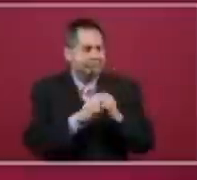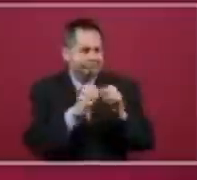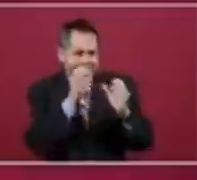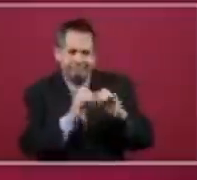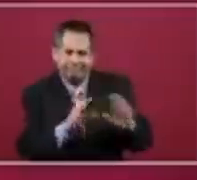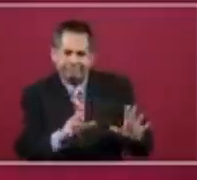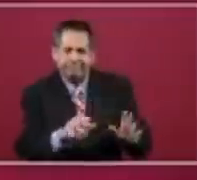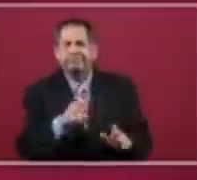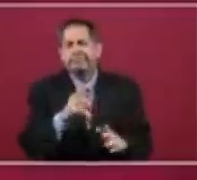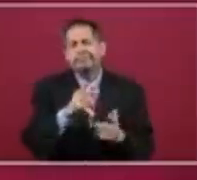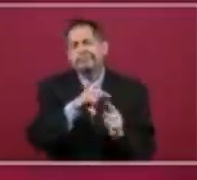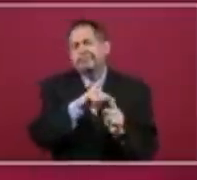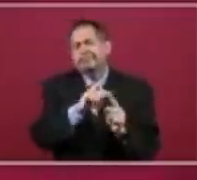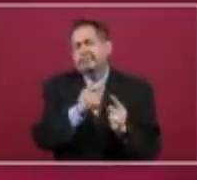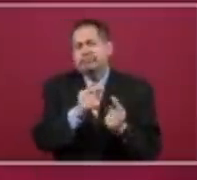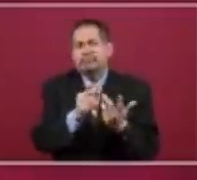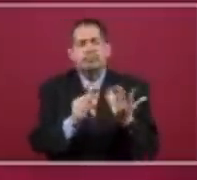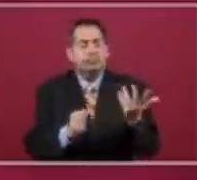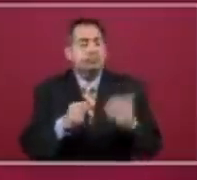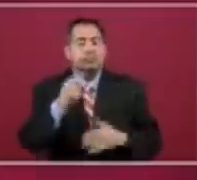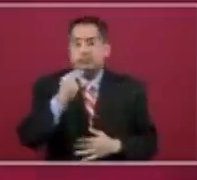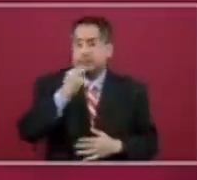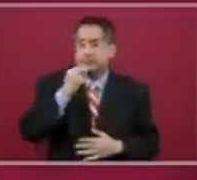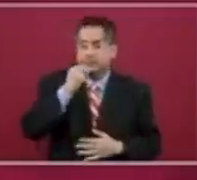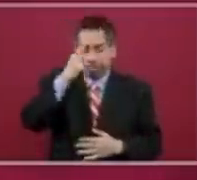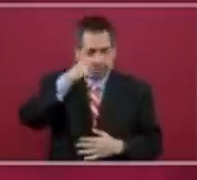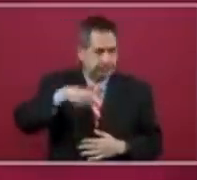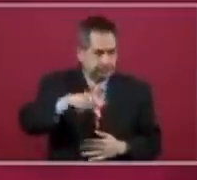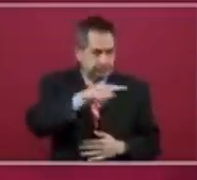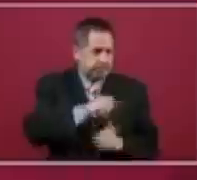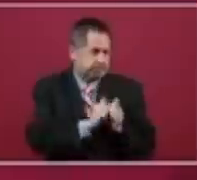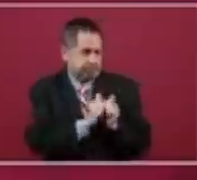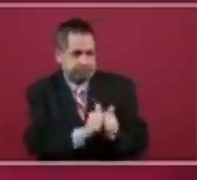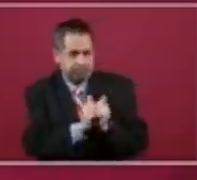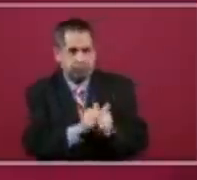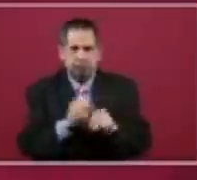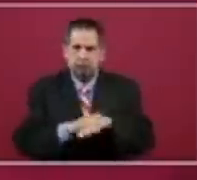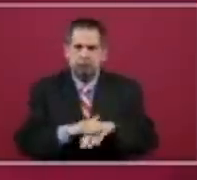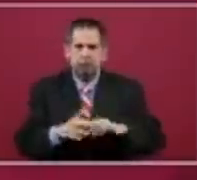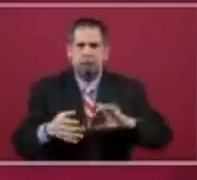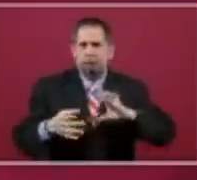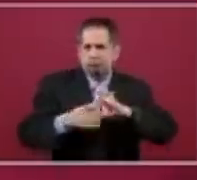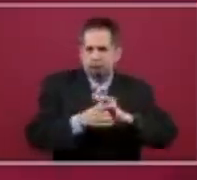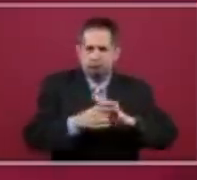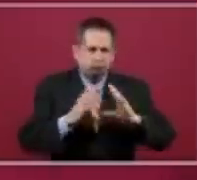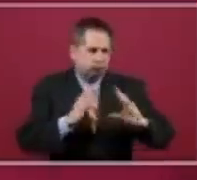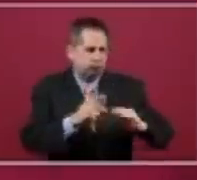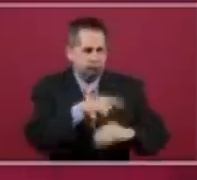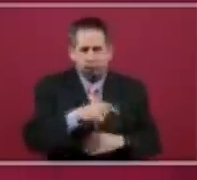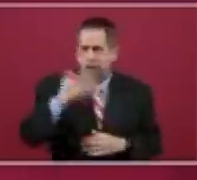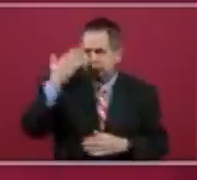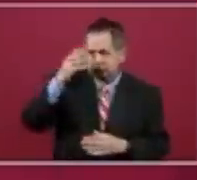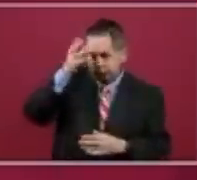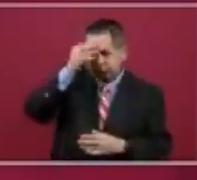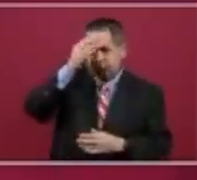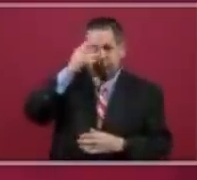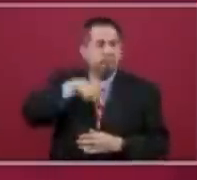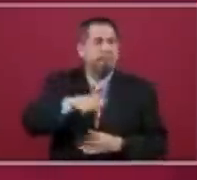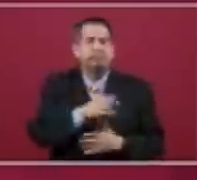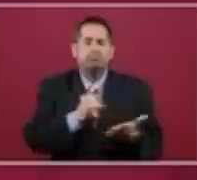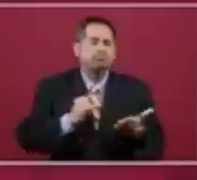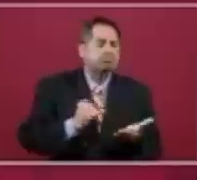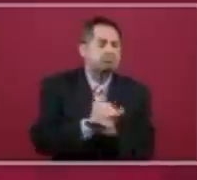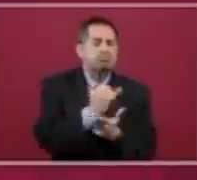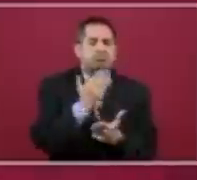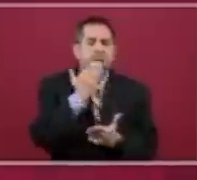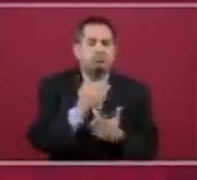y cualquier otra actividad que contribuya al acompañamiento, el fortalecimiento de capacidades y la toma de decisiones con base